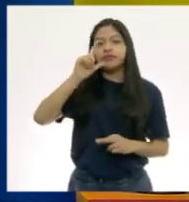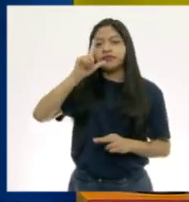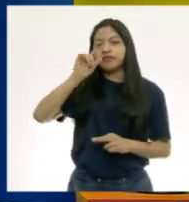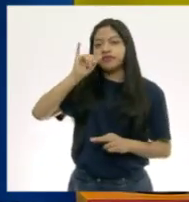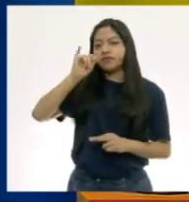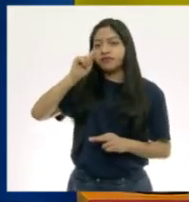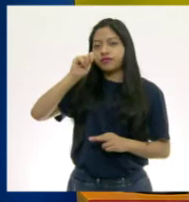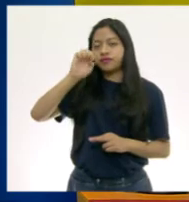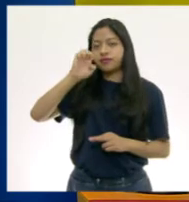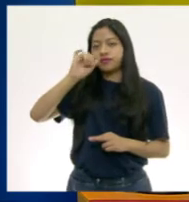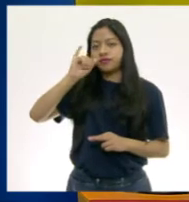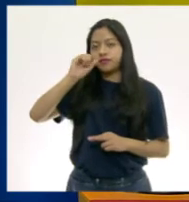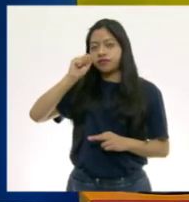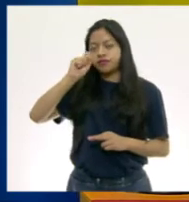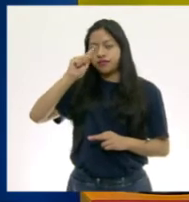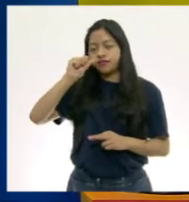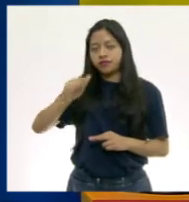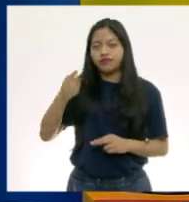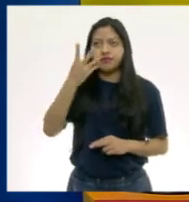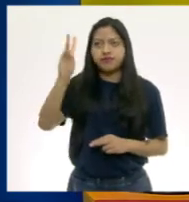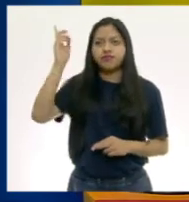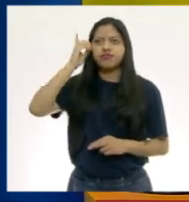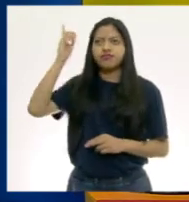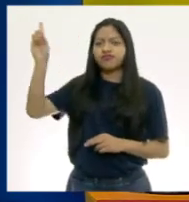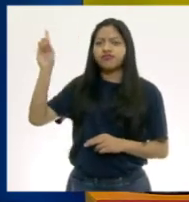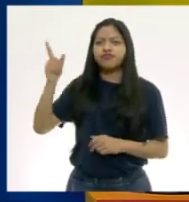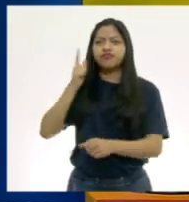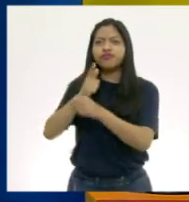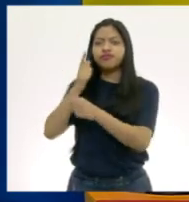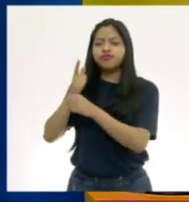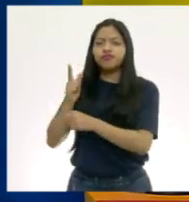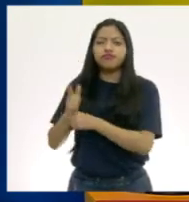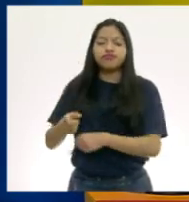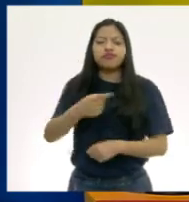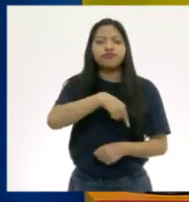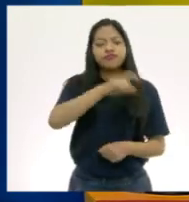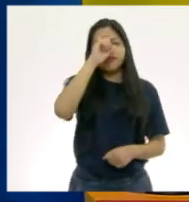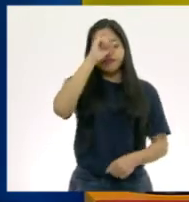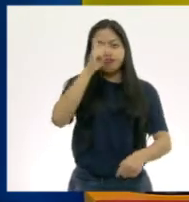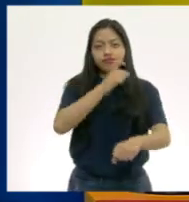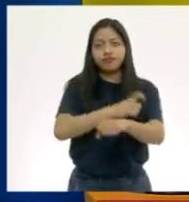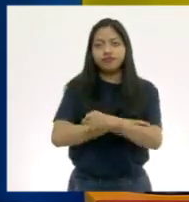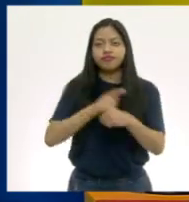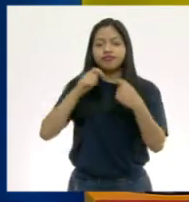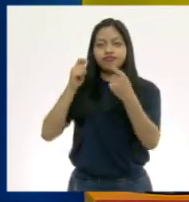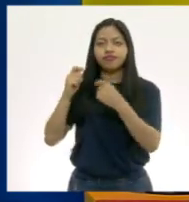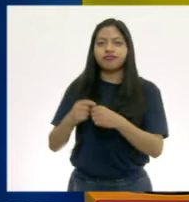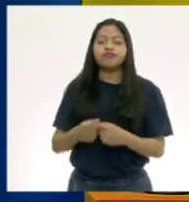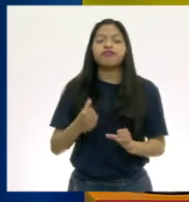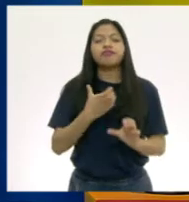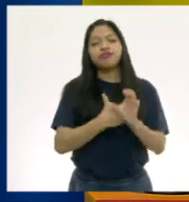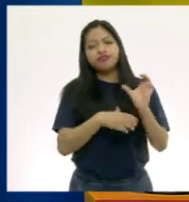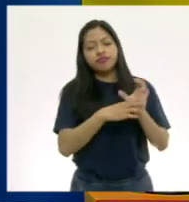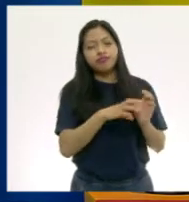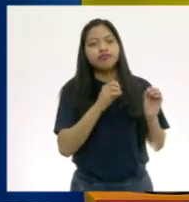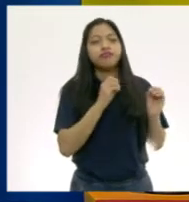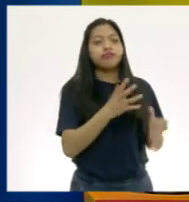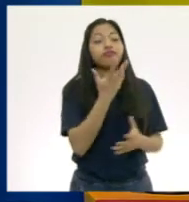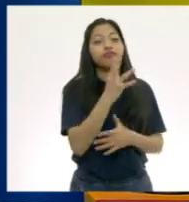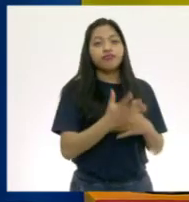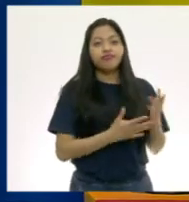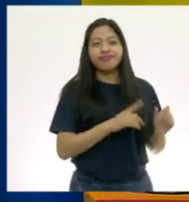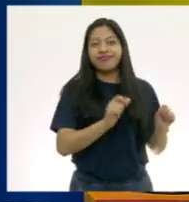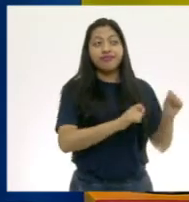Estas divinidades fueron identificadas y representadas por los egipcios con objetos o elementos de la naturaleza, sobre todo con